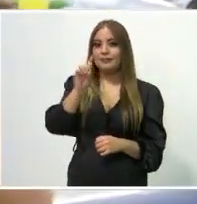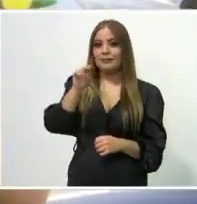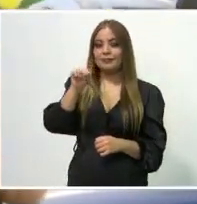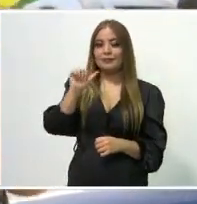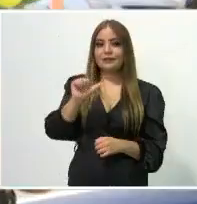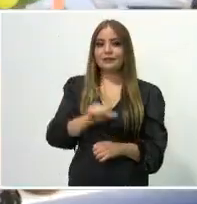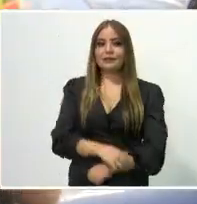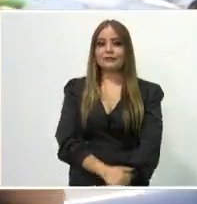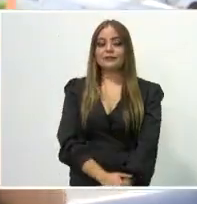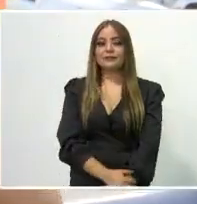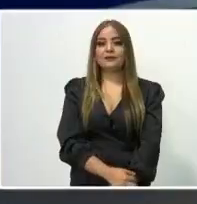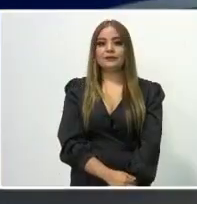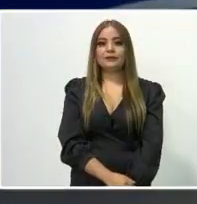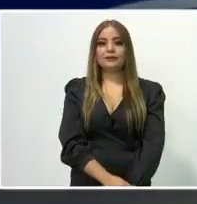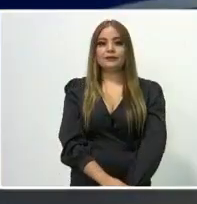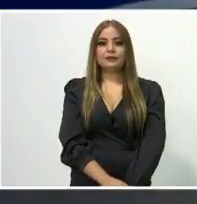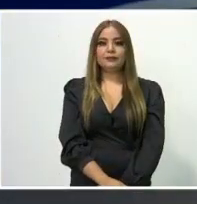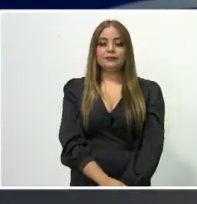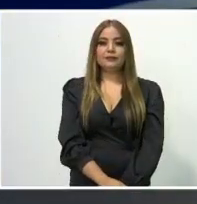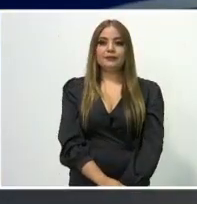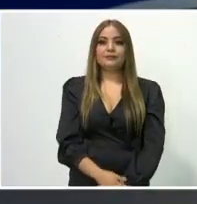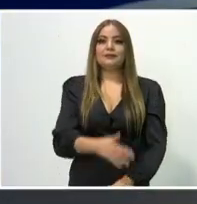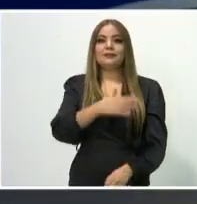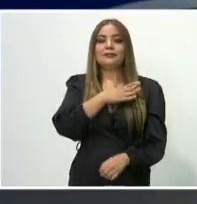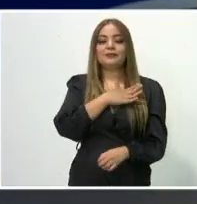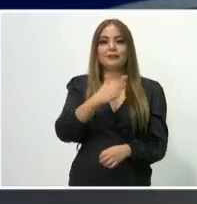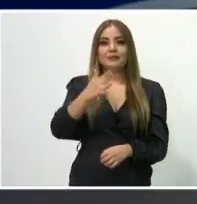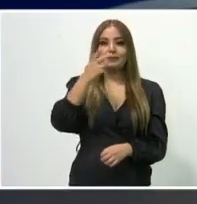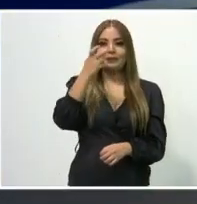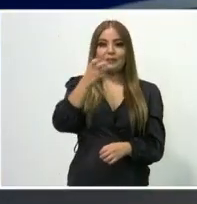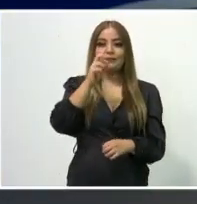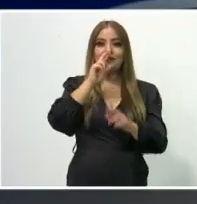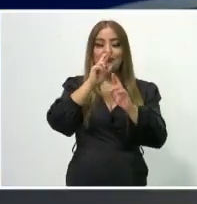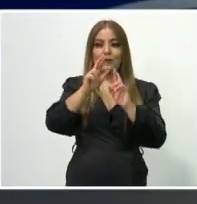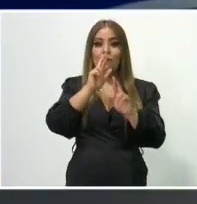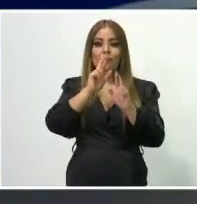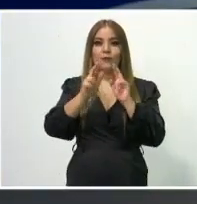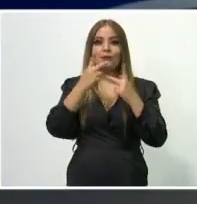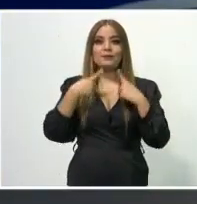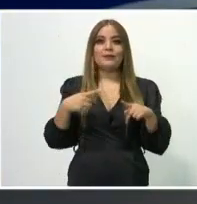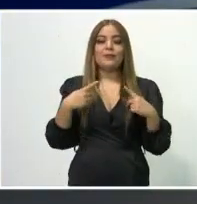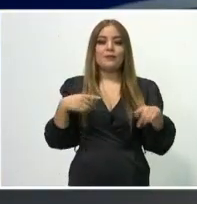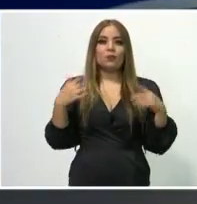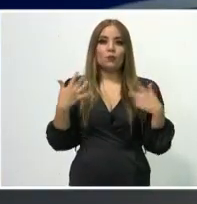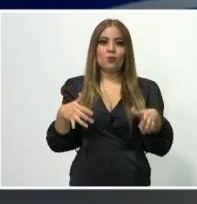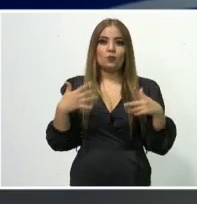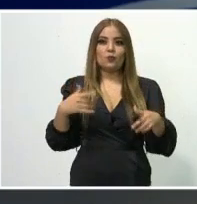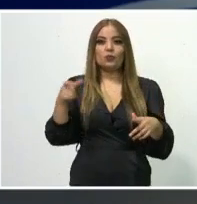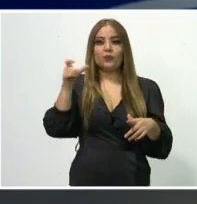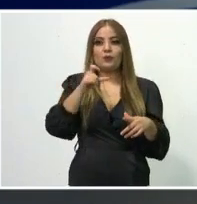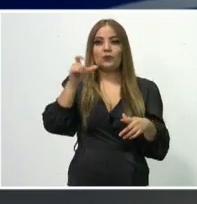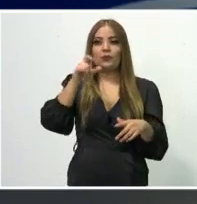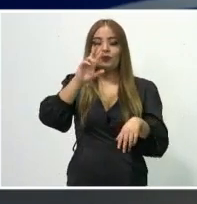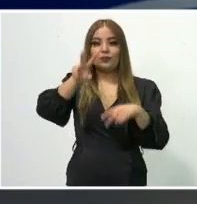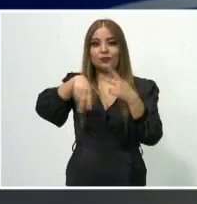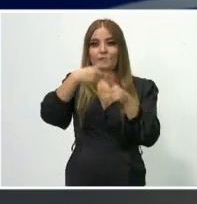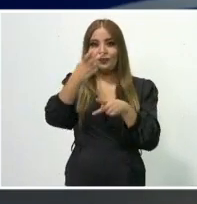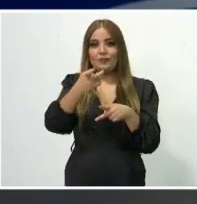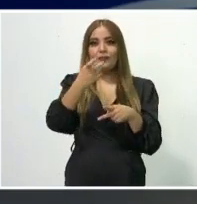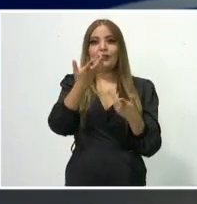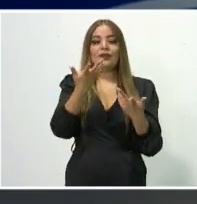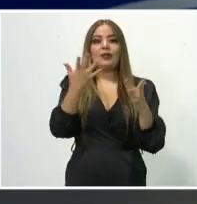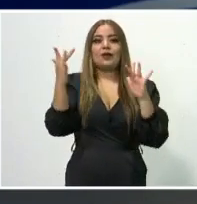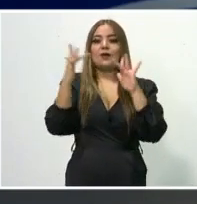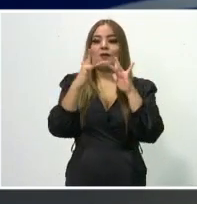Edna Juárez. Pues ahí está la respuesta de la gente cuando atienden este tipo de llamados.